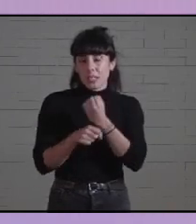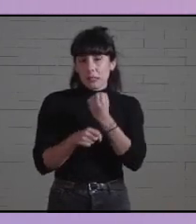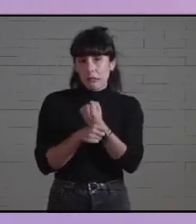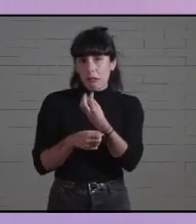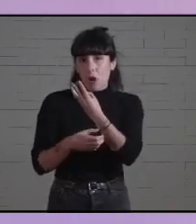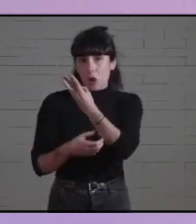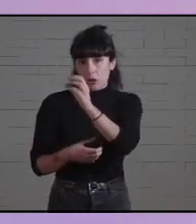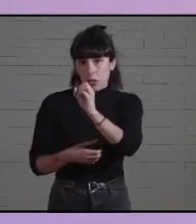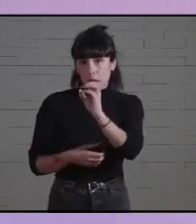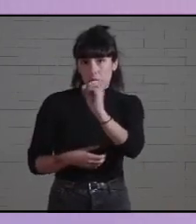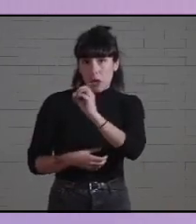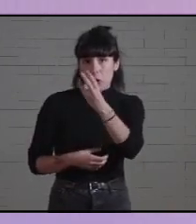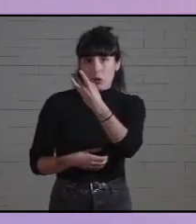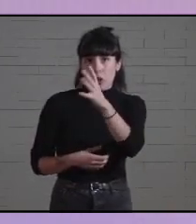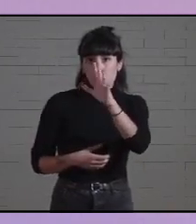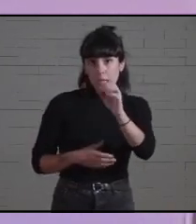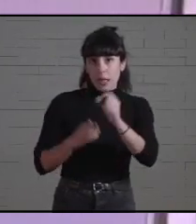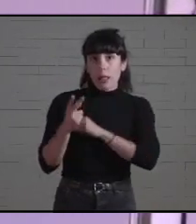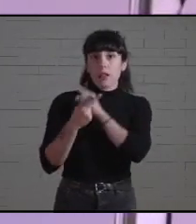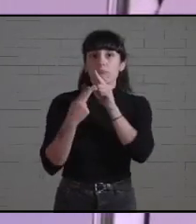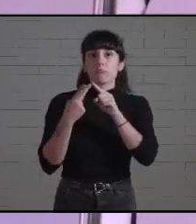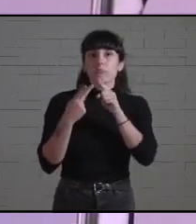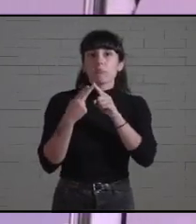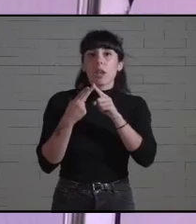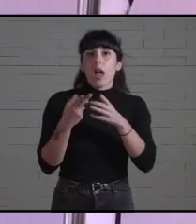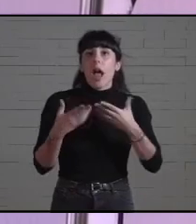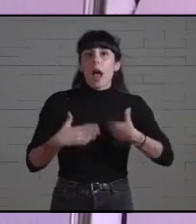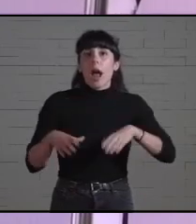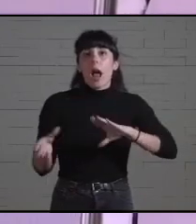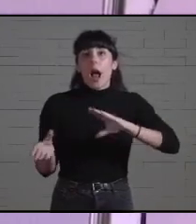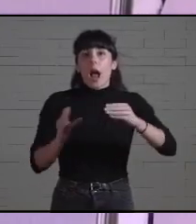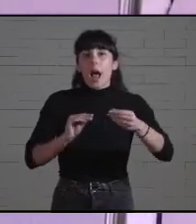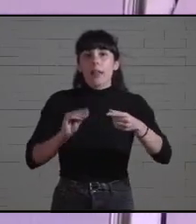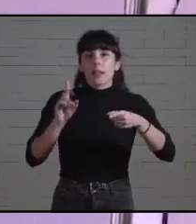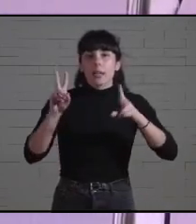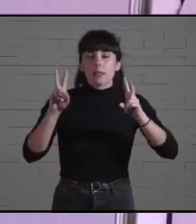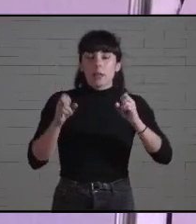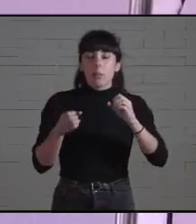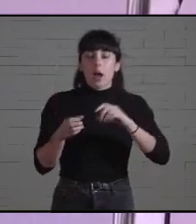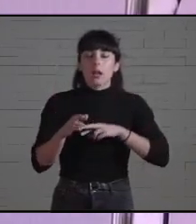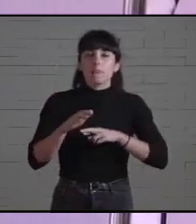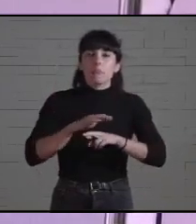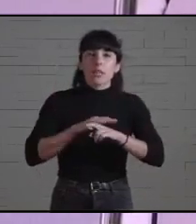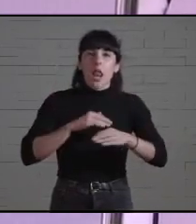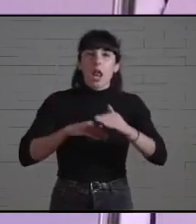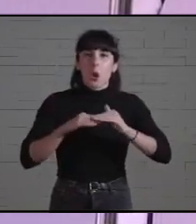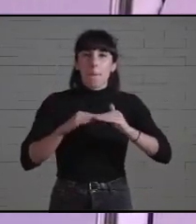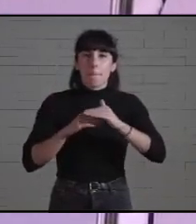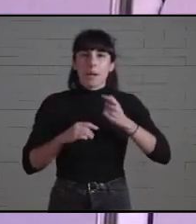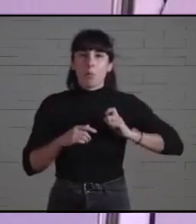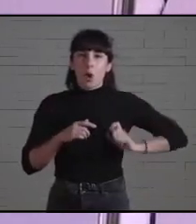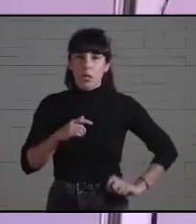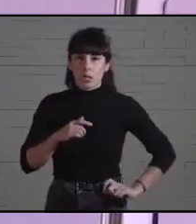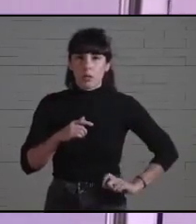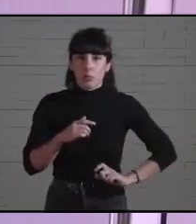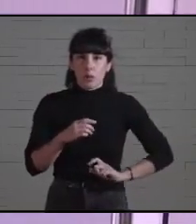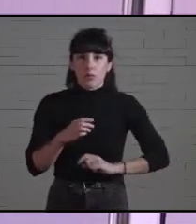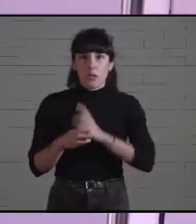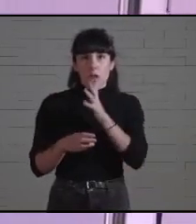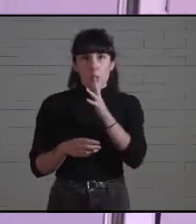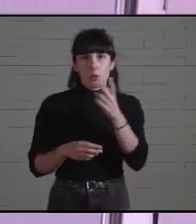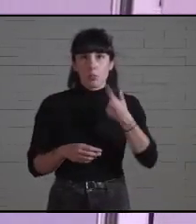horas a la semana, adecuar el salario mínimo interprofesional a los costes básicos de la vida en familia, porque hemos visto que